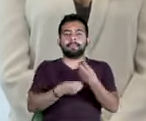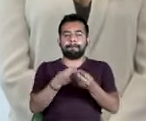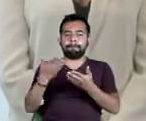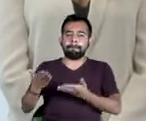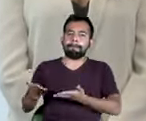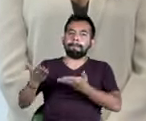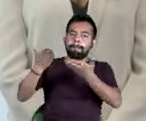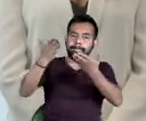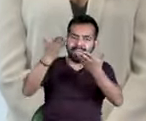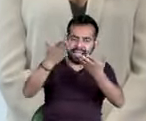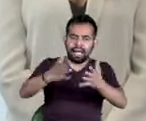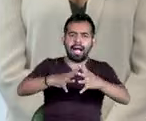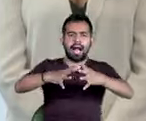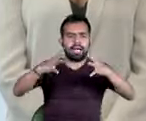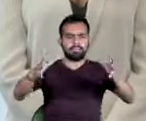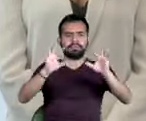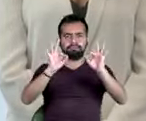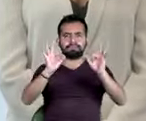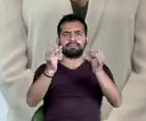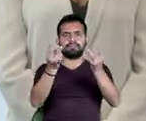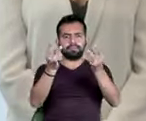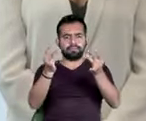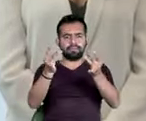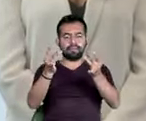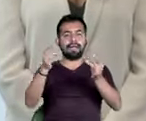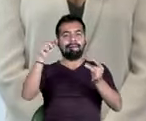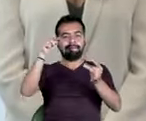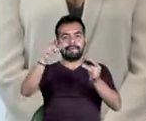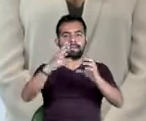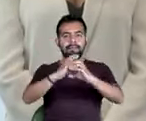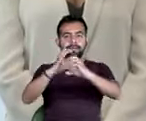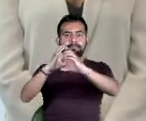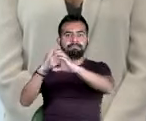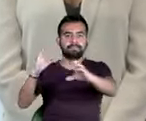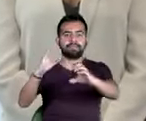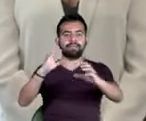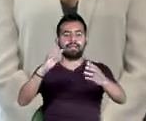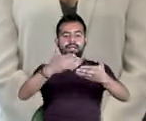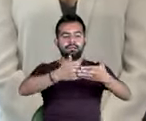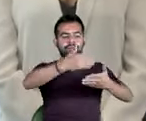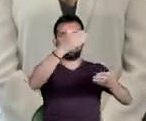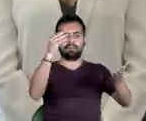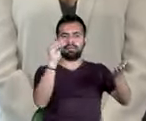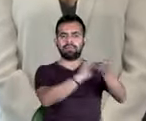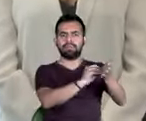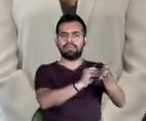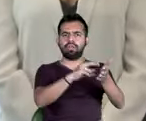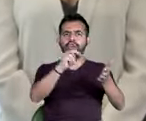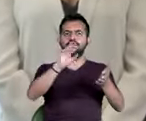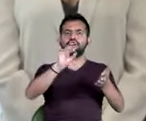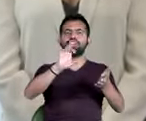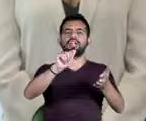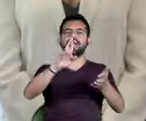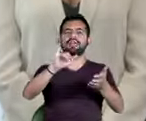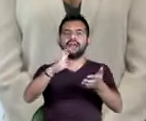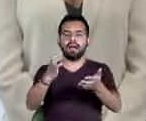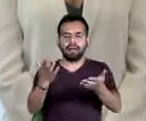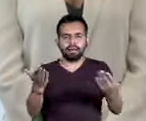la entrega de acta de recesión fue hecho, o más bien dicho, la entrega de los trenes fue hecho en una notaría. Eso es una barbaridad, porque